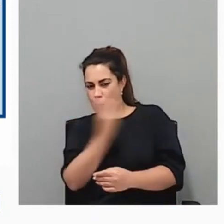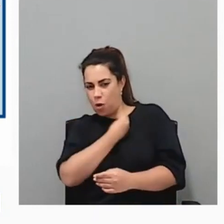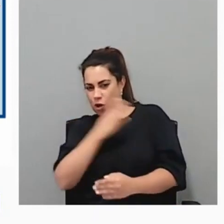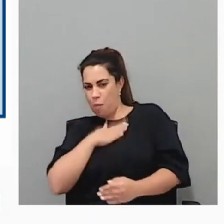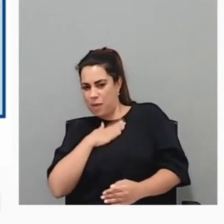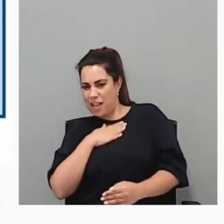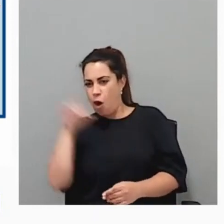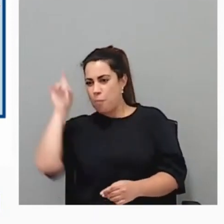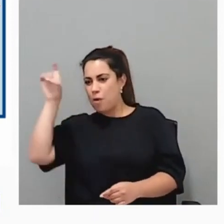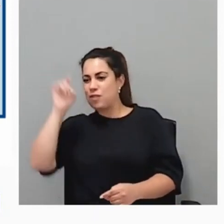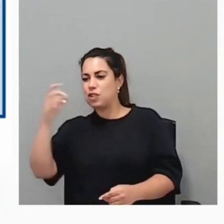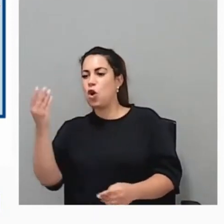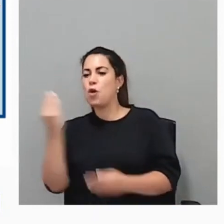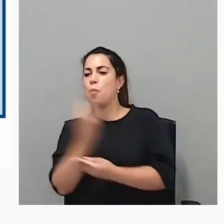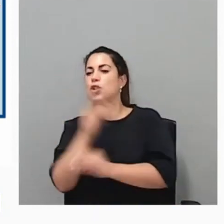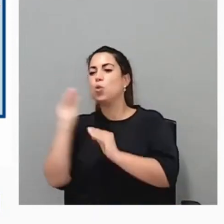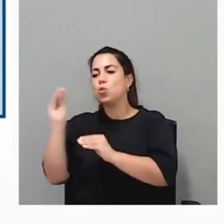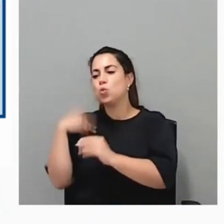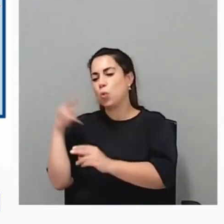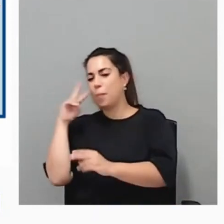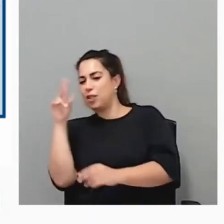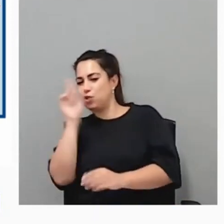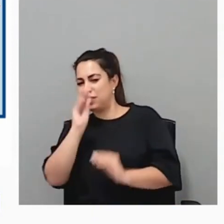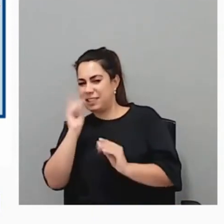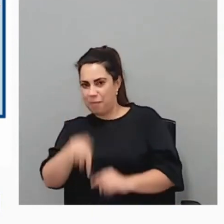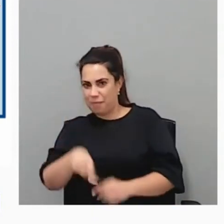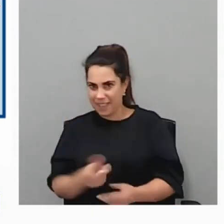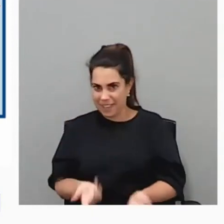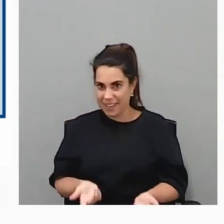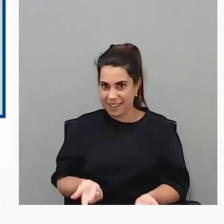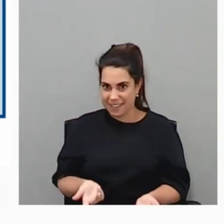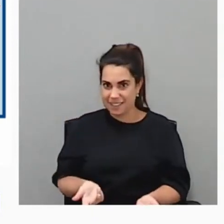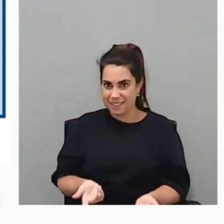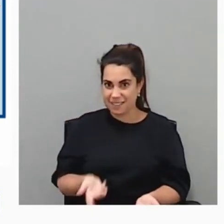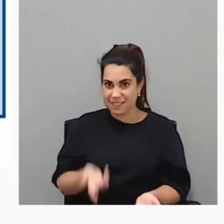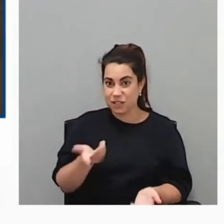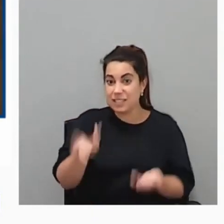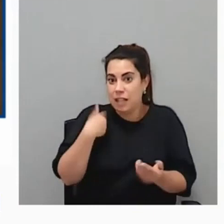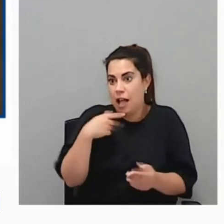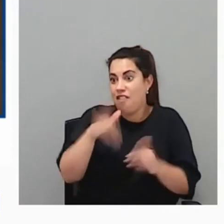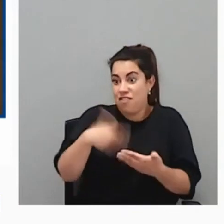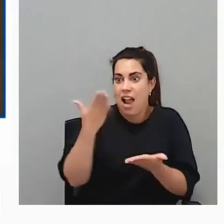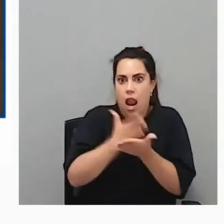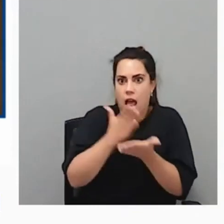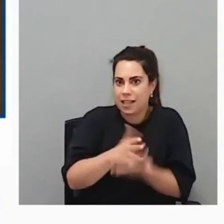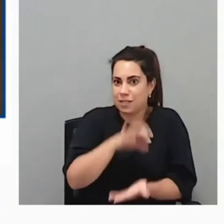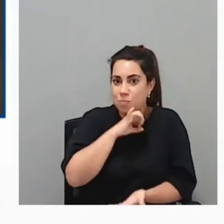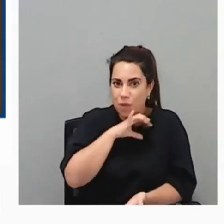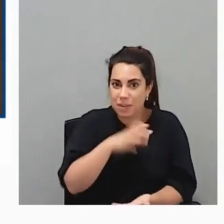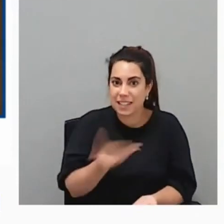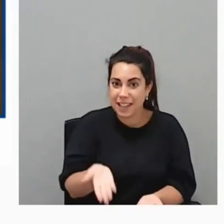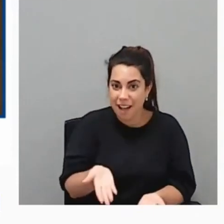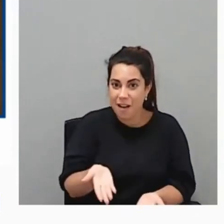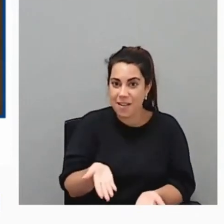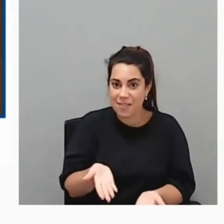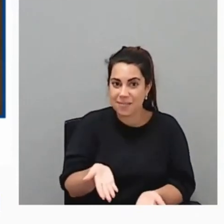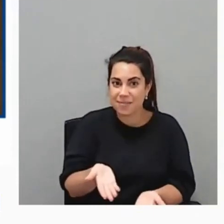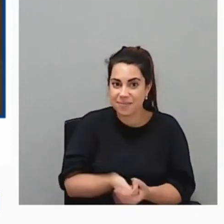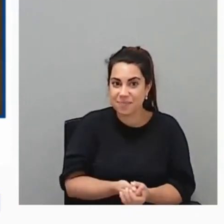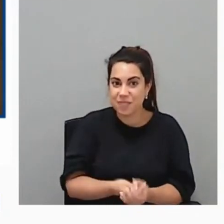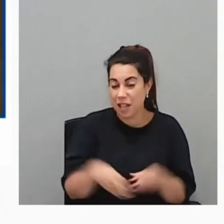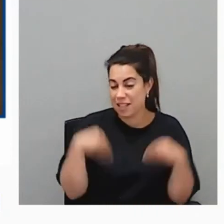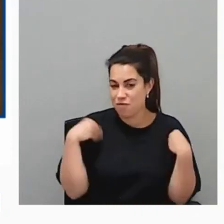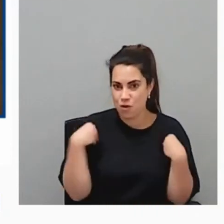además, provocamos que la clase sea divertida y volvemos a conectar a profesor y alumno, ¿no? Personalizamos,